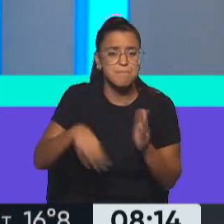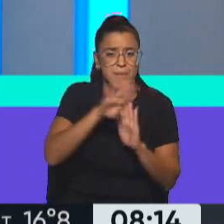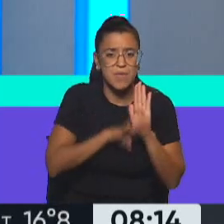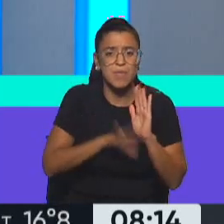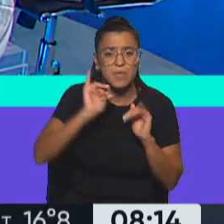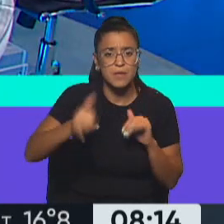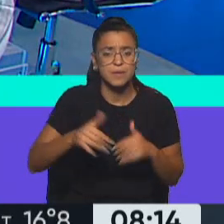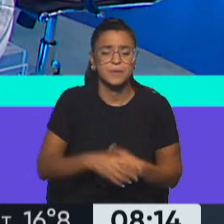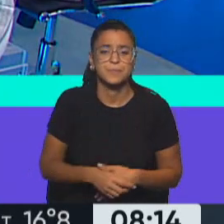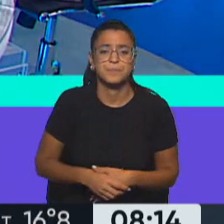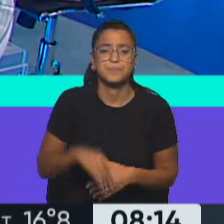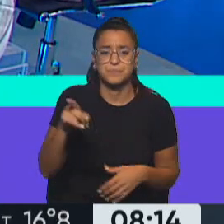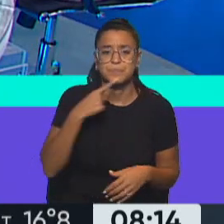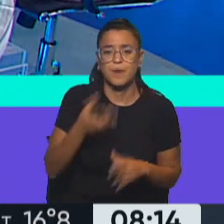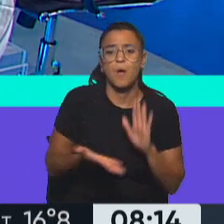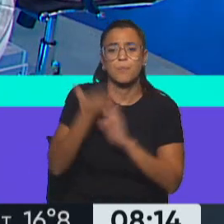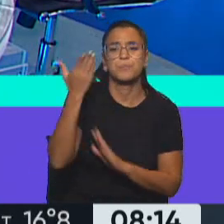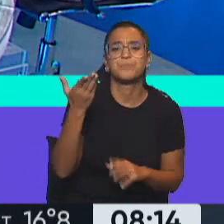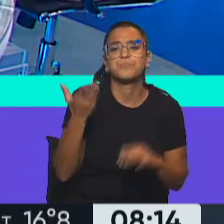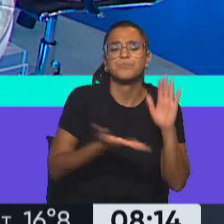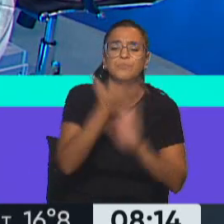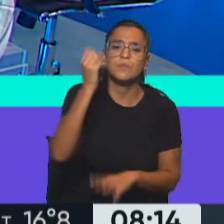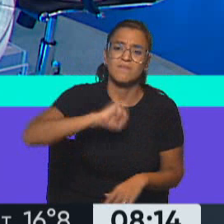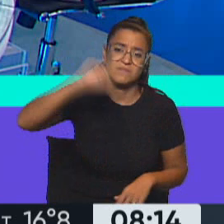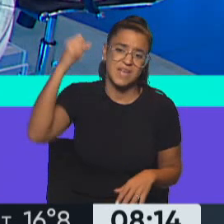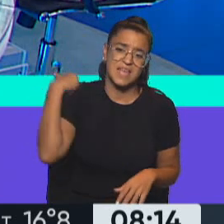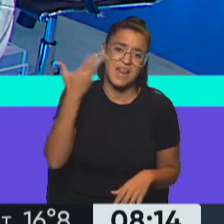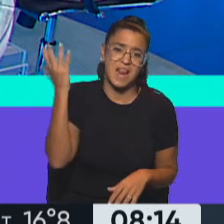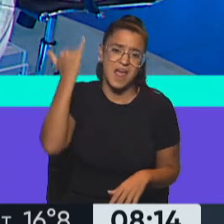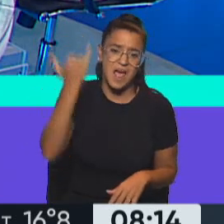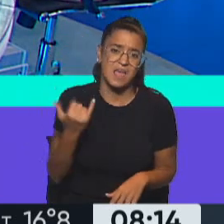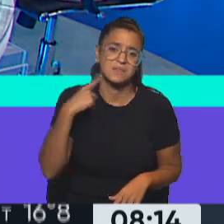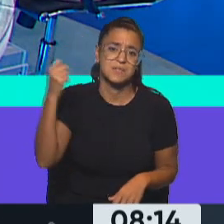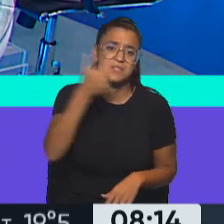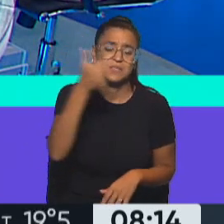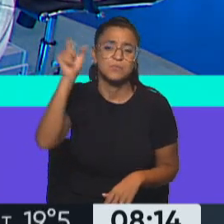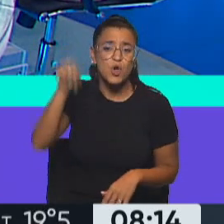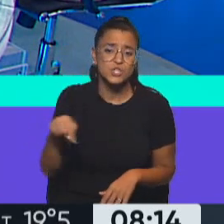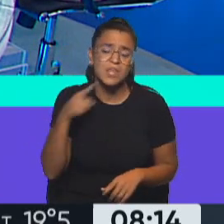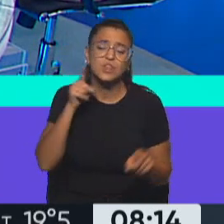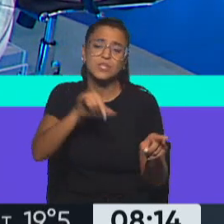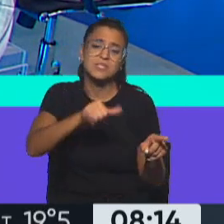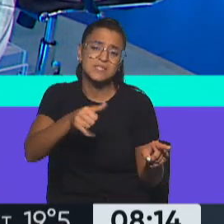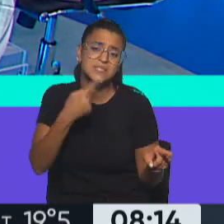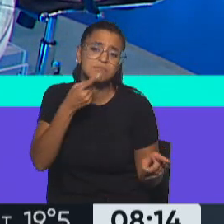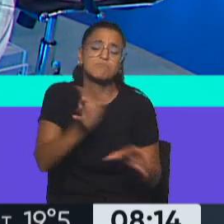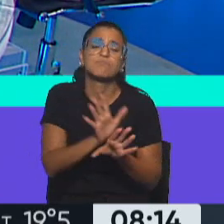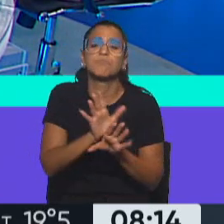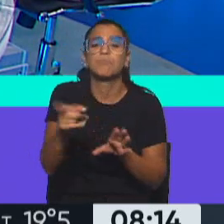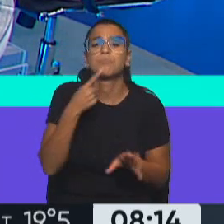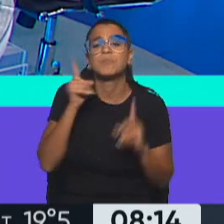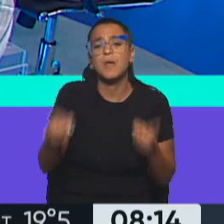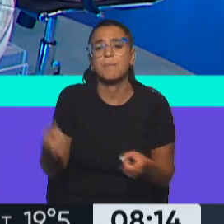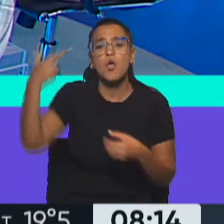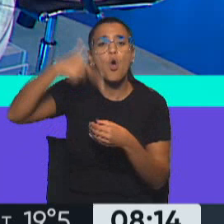Sí, hay un aumento, primero que un aumento en la inflación generalizada, España tiene un 6%, justamente por el claro. aumento en las materias primas y también por el aumento